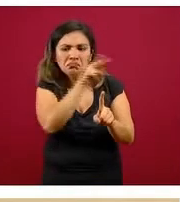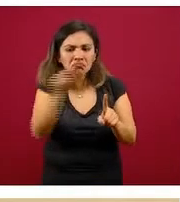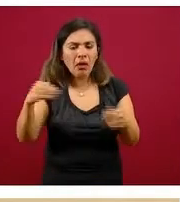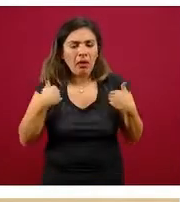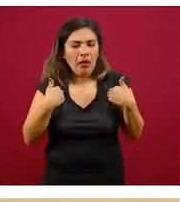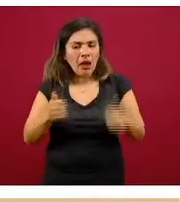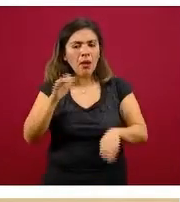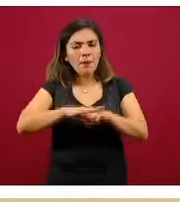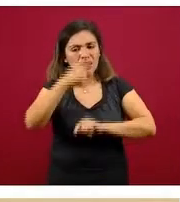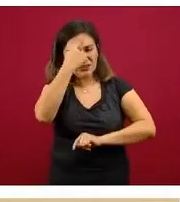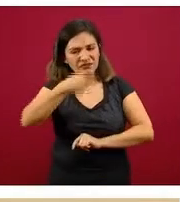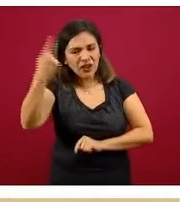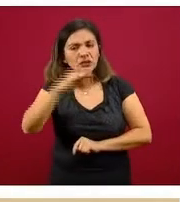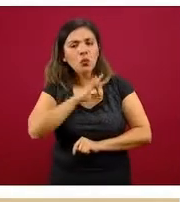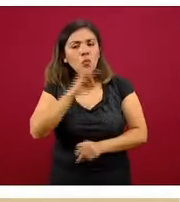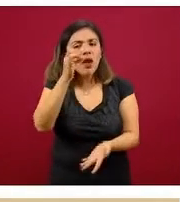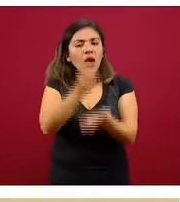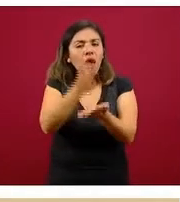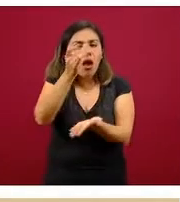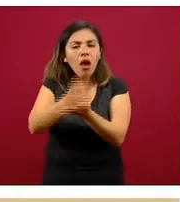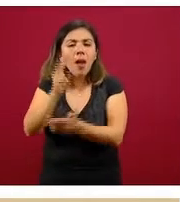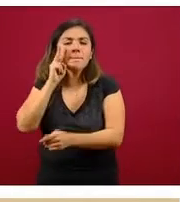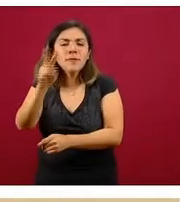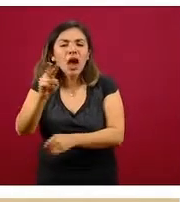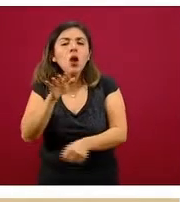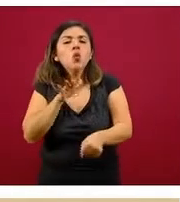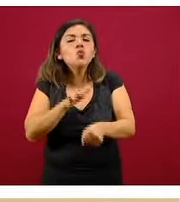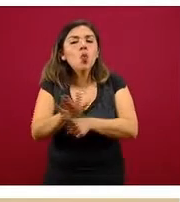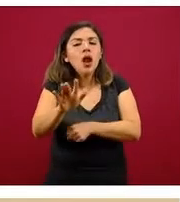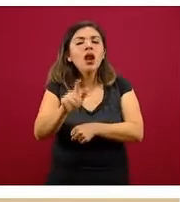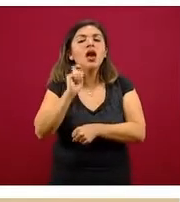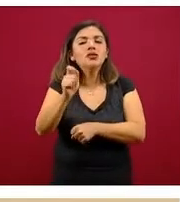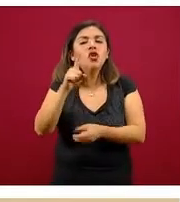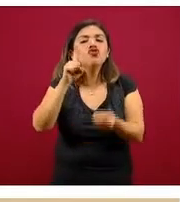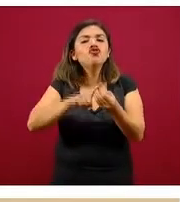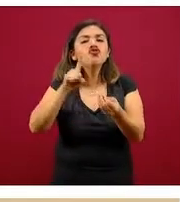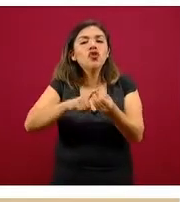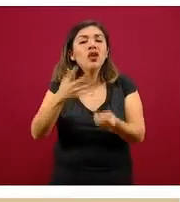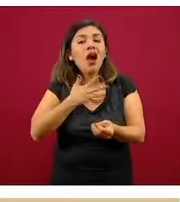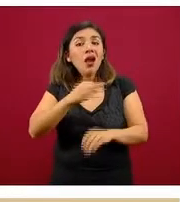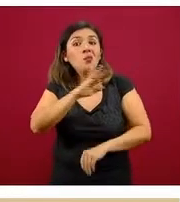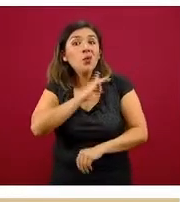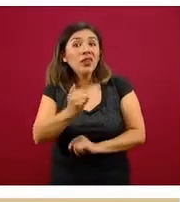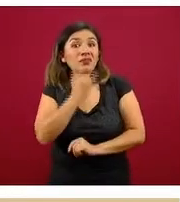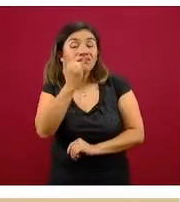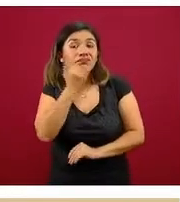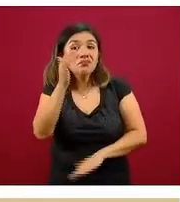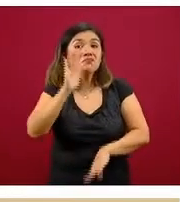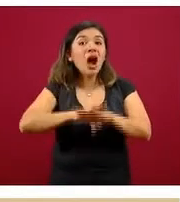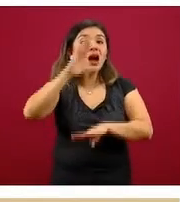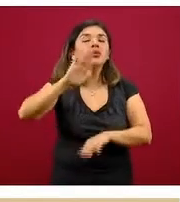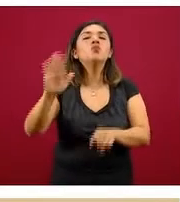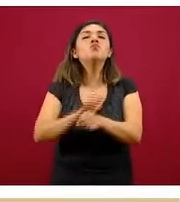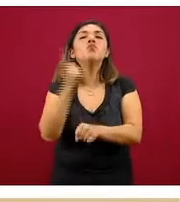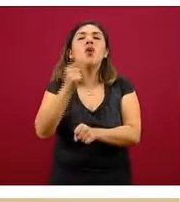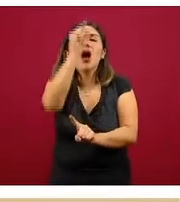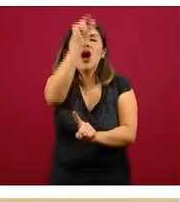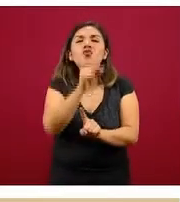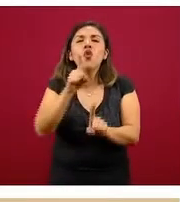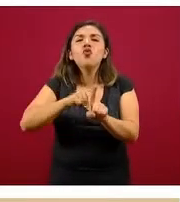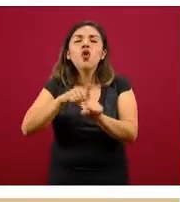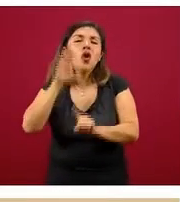descendente y asimismo podremos también ver la expectativa de dónde se puede incrementar en función de esa